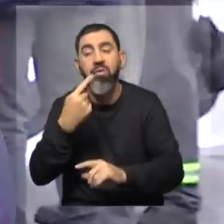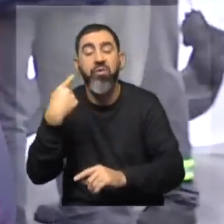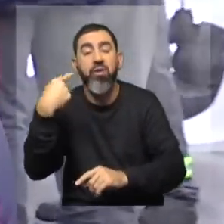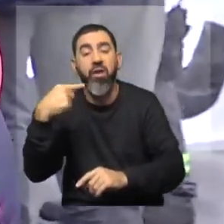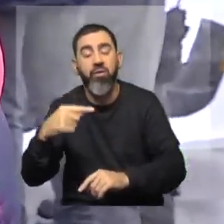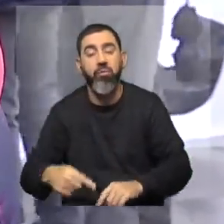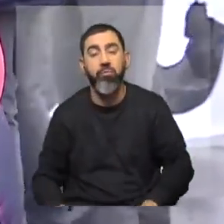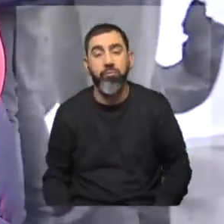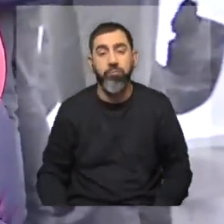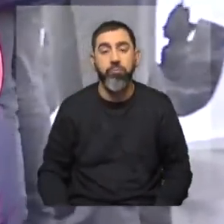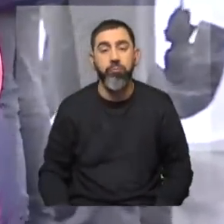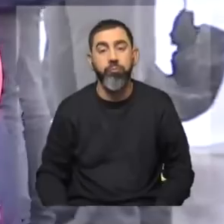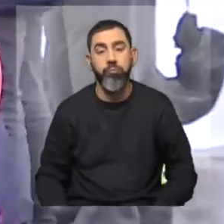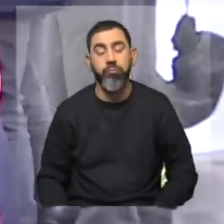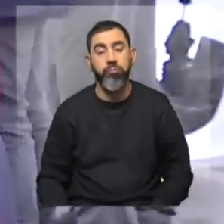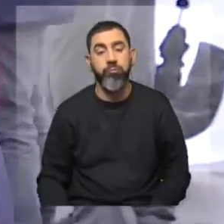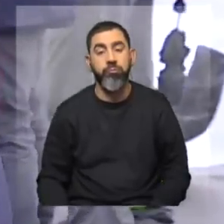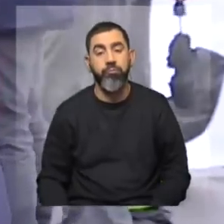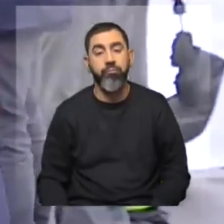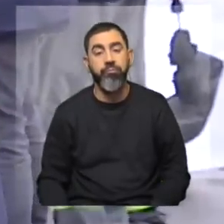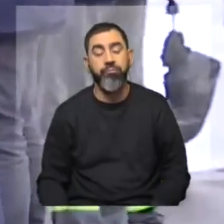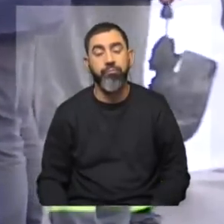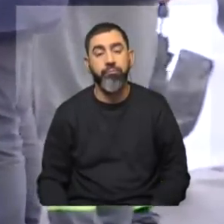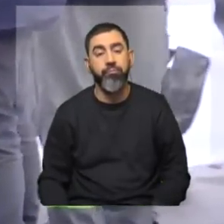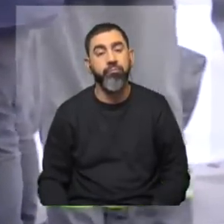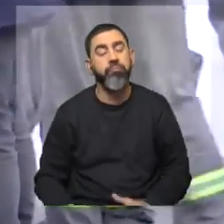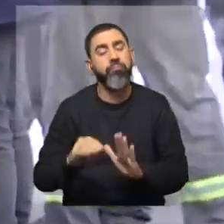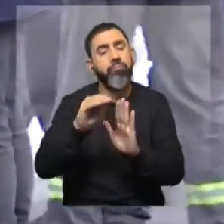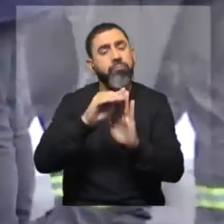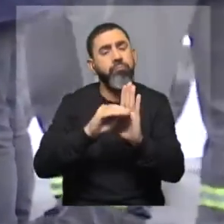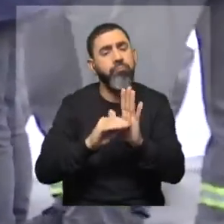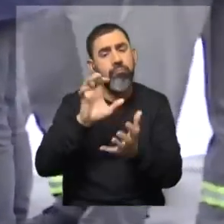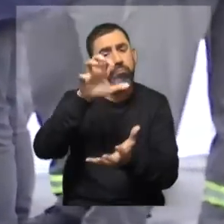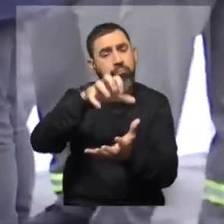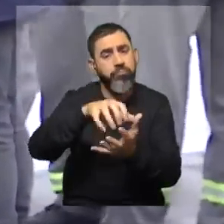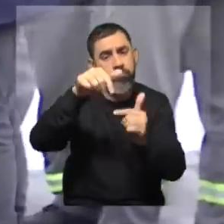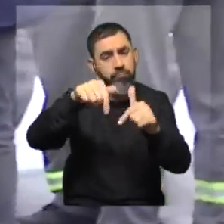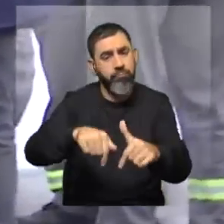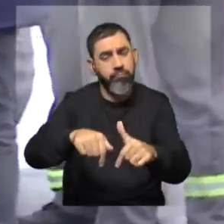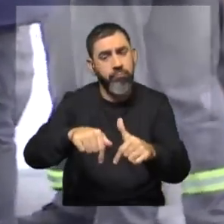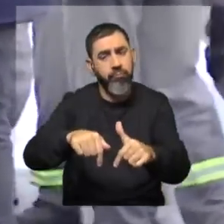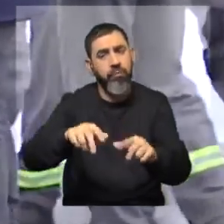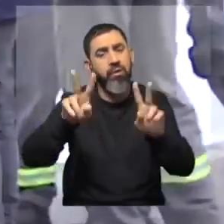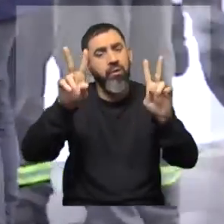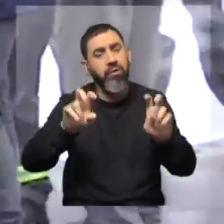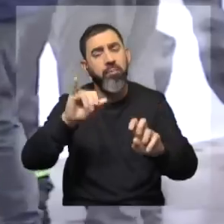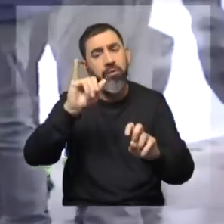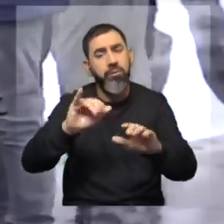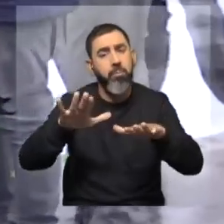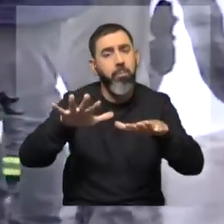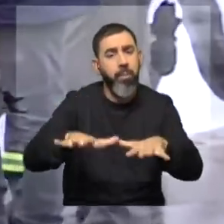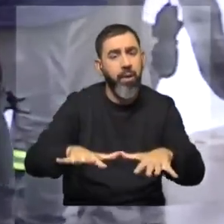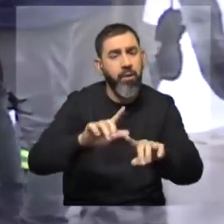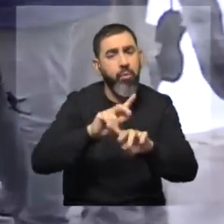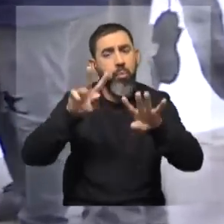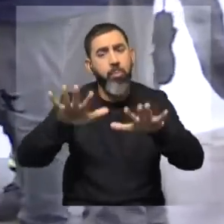que se plantean de la Industria Del Estatal con las medidas en la planta bueno está en cuestión el tema si se para o